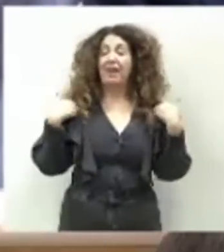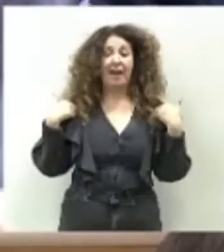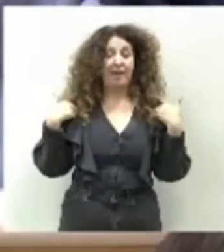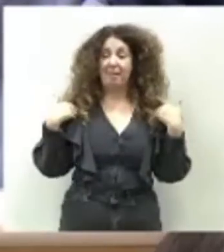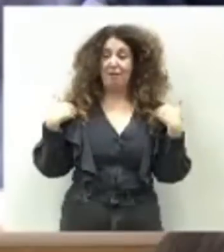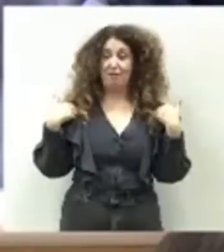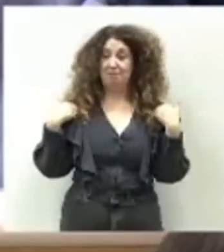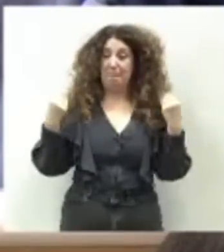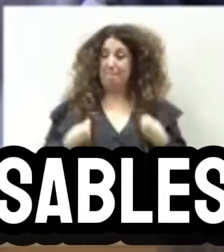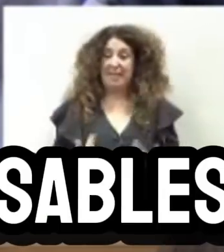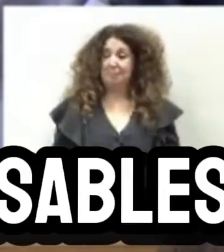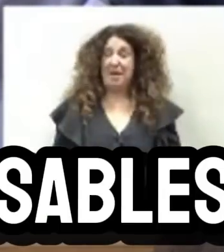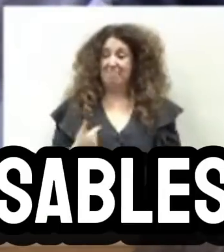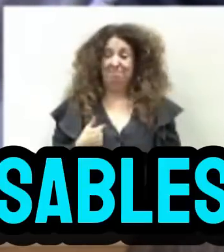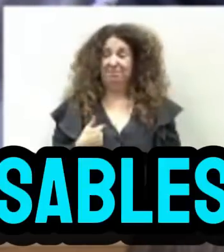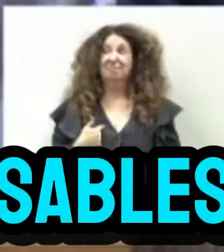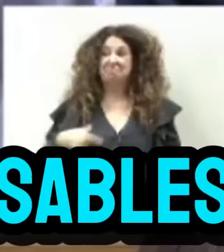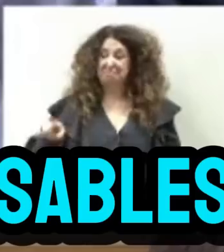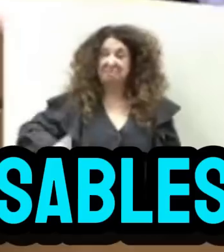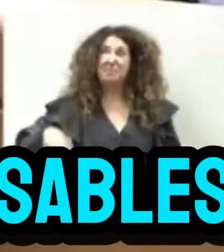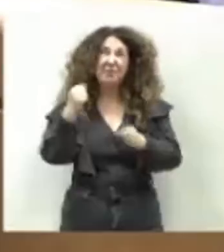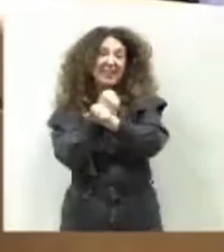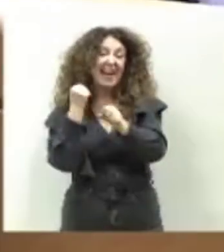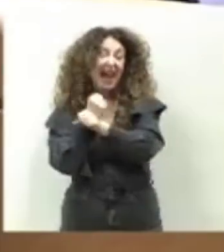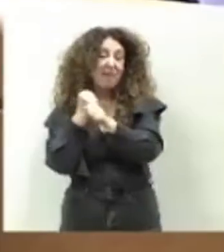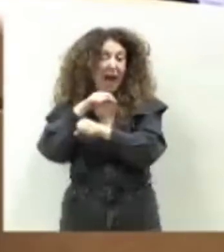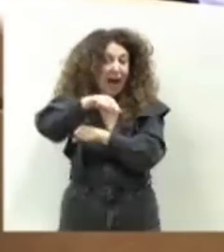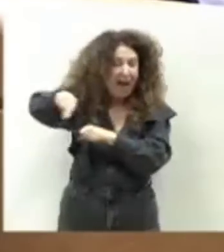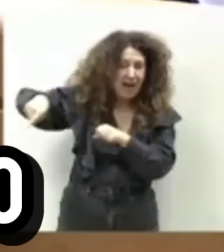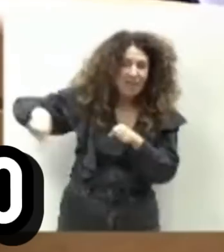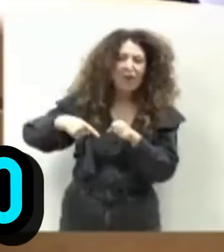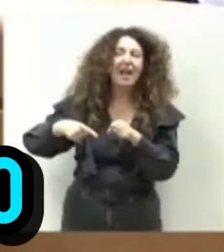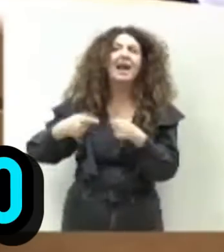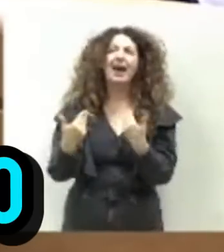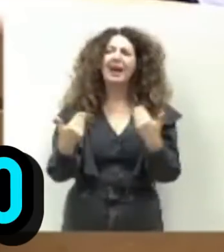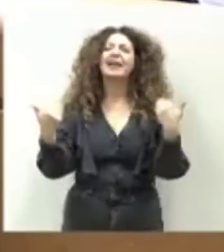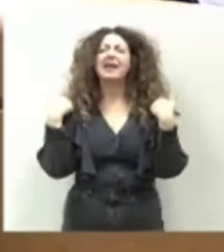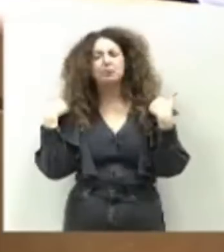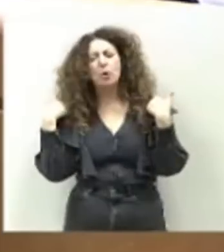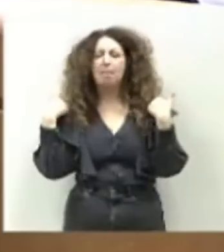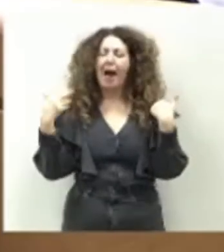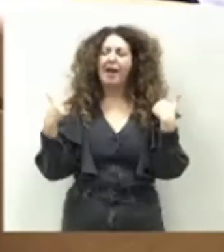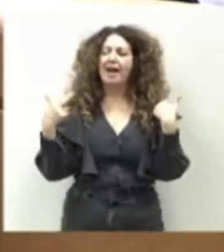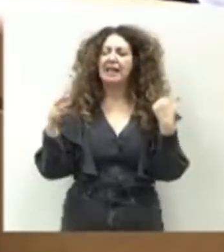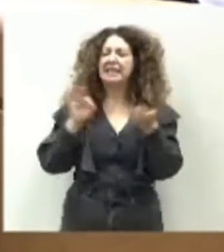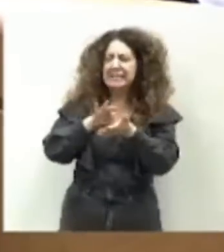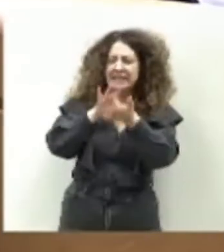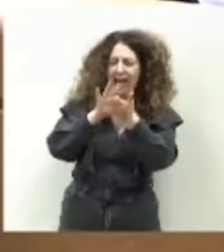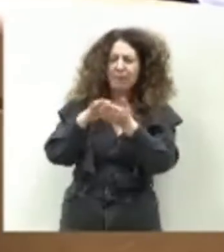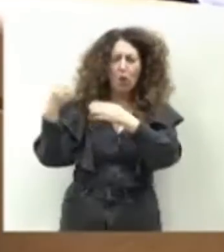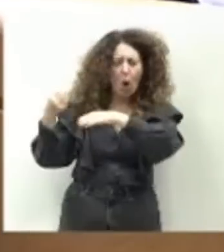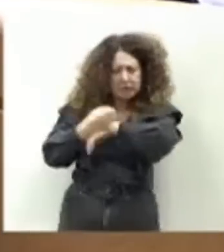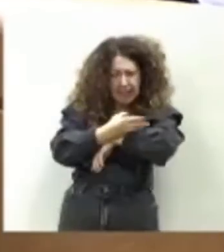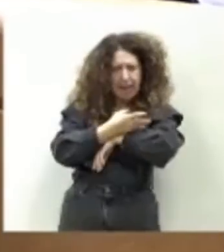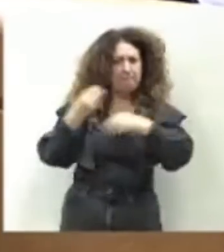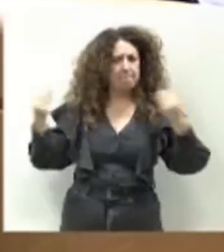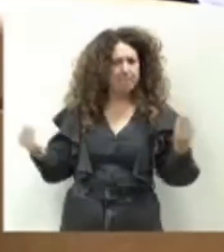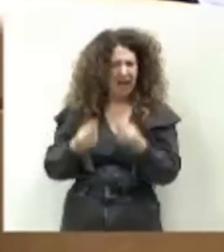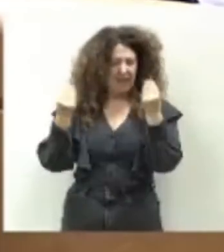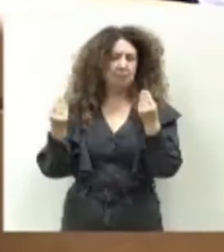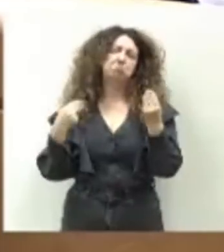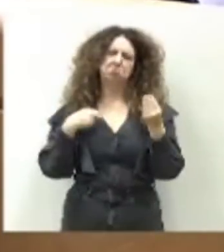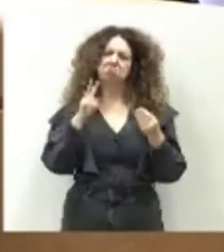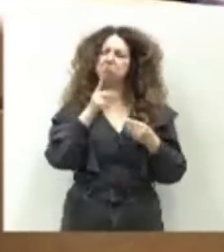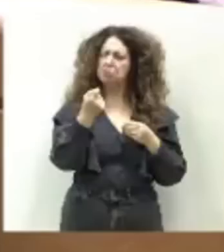tanto, mire, si son los trabajadores los responsables de recuperar el servicio ferroviario de la manera en que lo están haciendo, resulta un poco